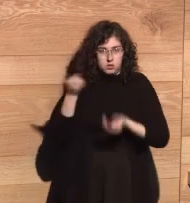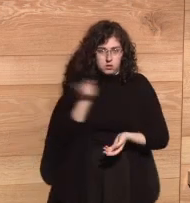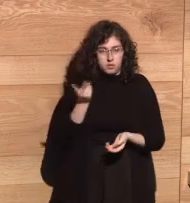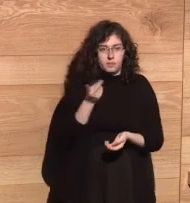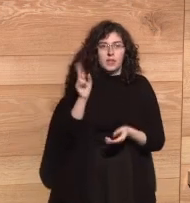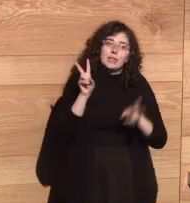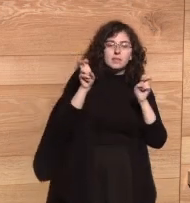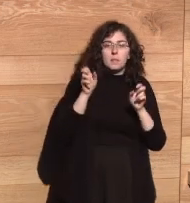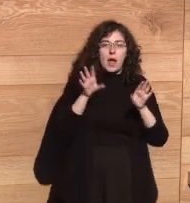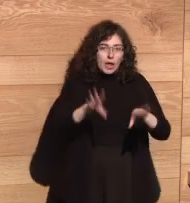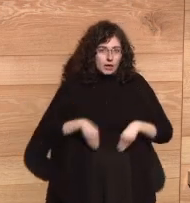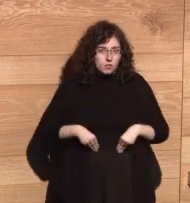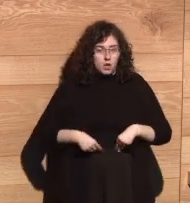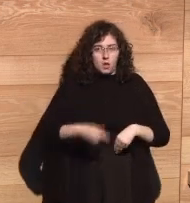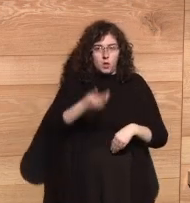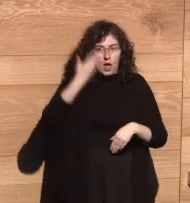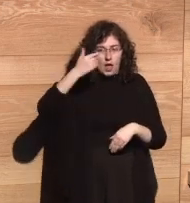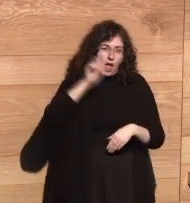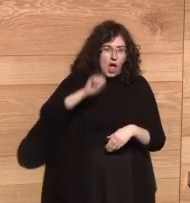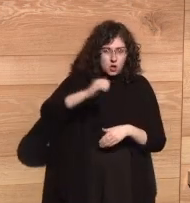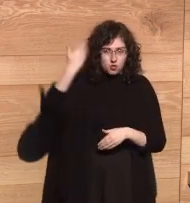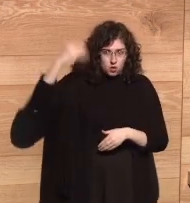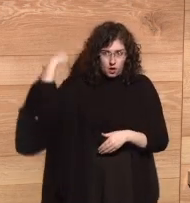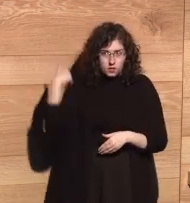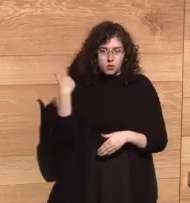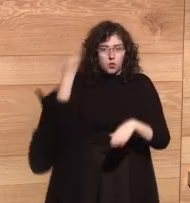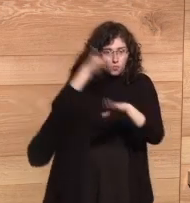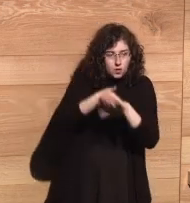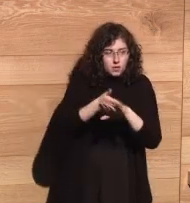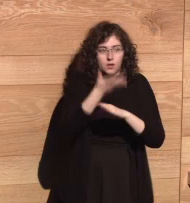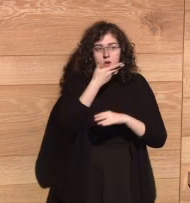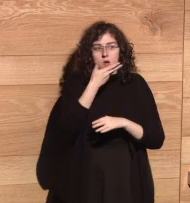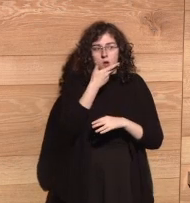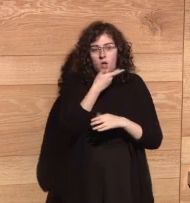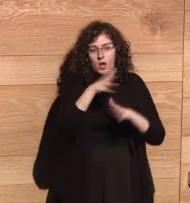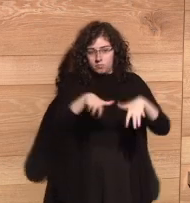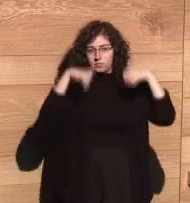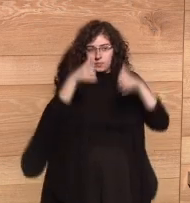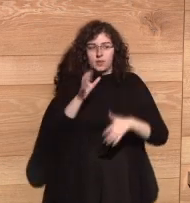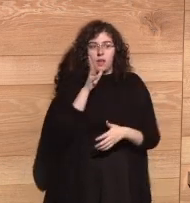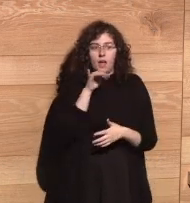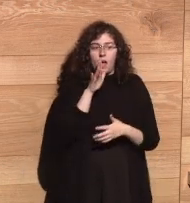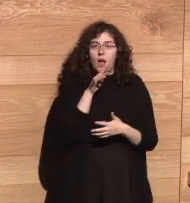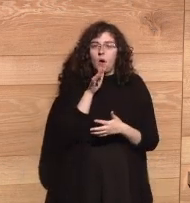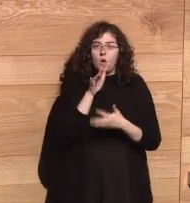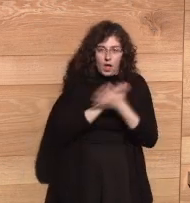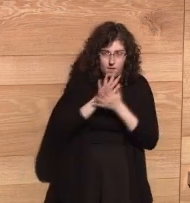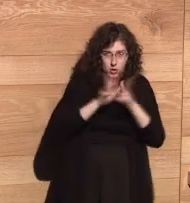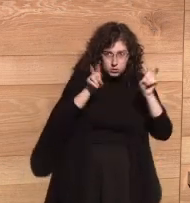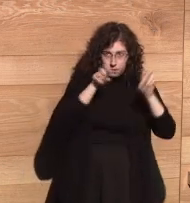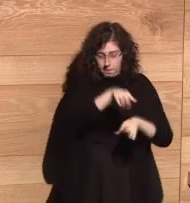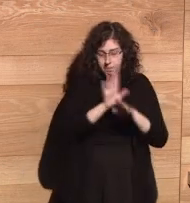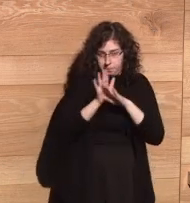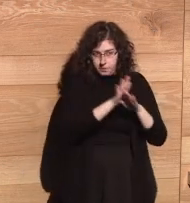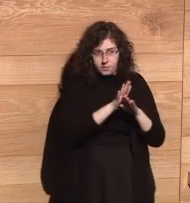los refugiados, sí. Hace unos años que fuiste a cubrir, solamente para que lo conozcan los demás. Vale, ahora comento qué es eso.